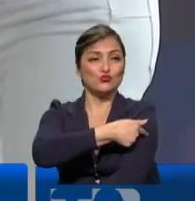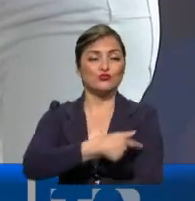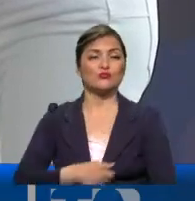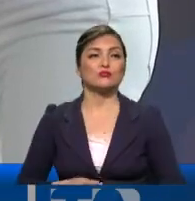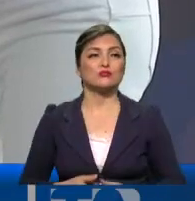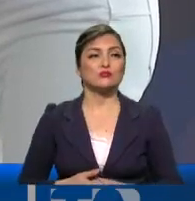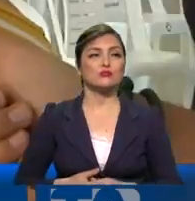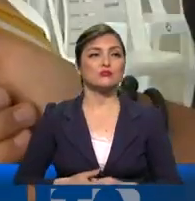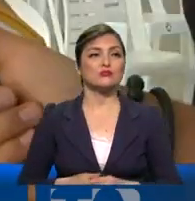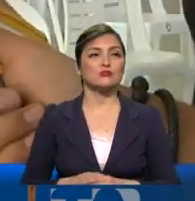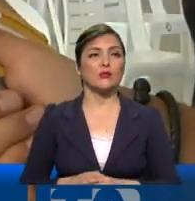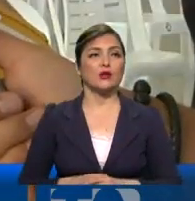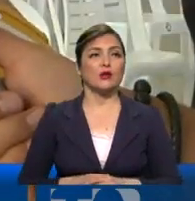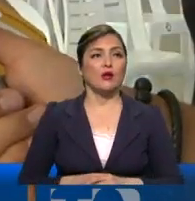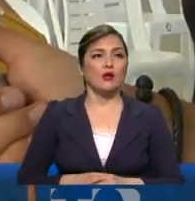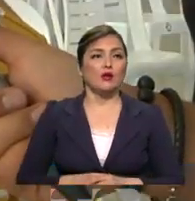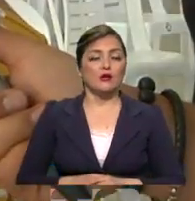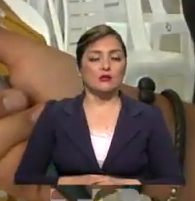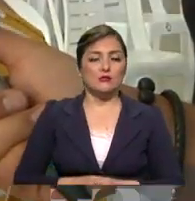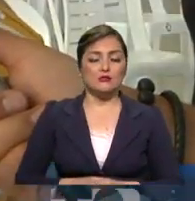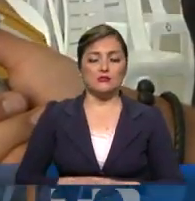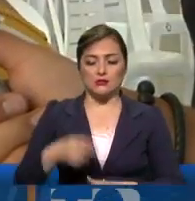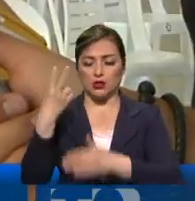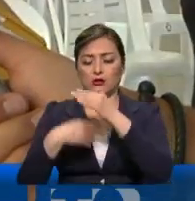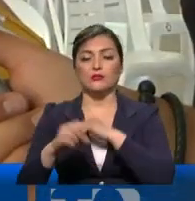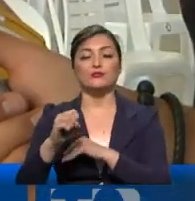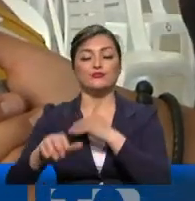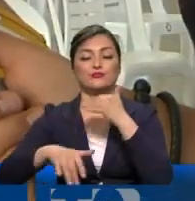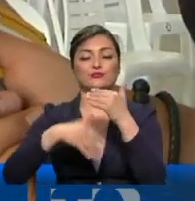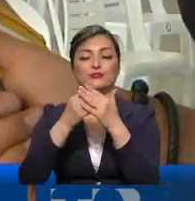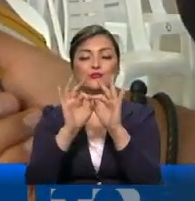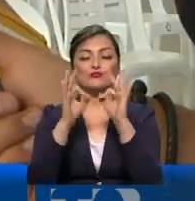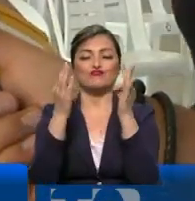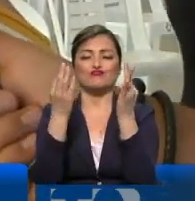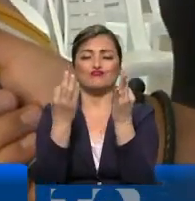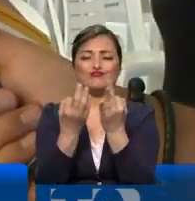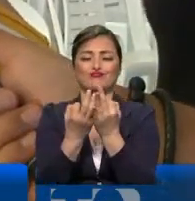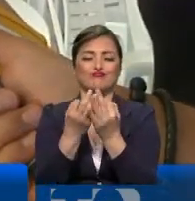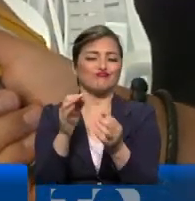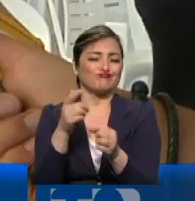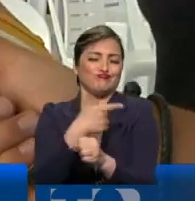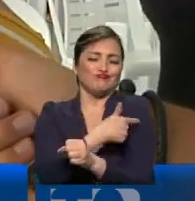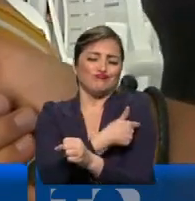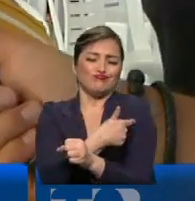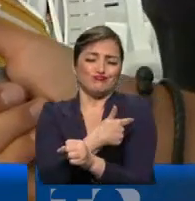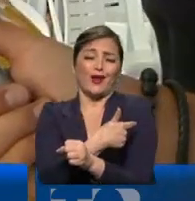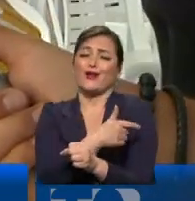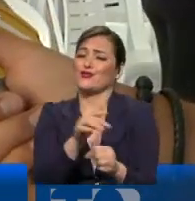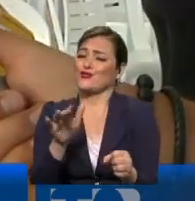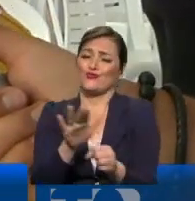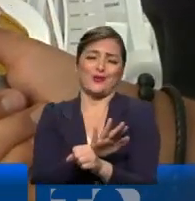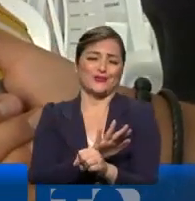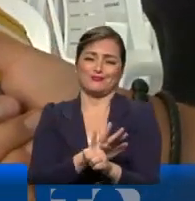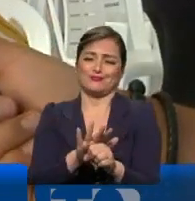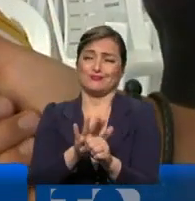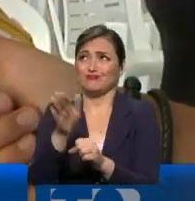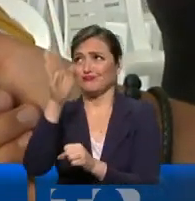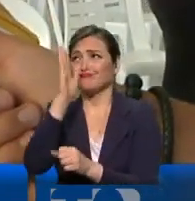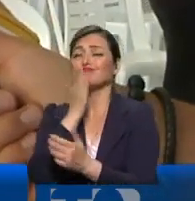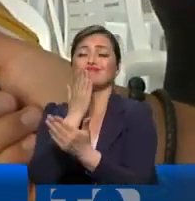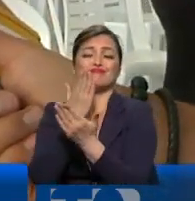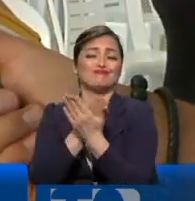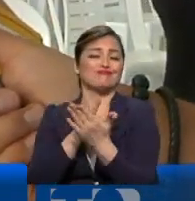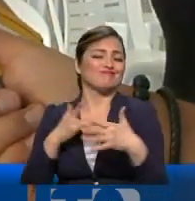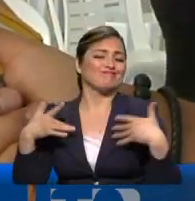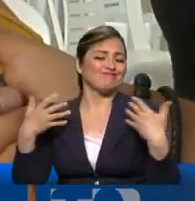el COVID-19. Ya con él, mi otro hijo, ya estamos todos, gracias a Dios, vacunados. Estamos felices de seguir luchando y cuidándonos